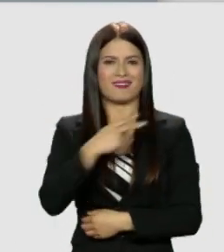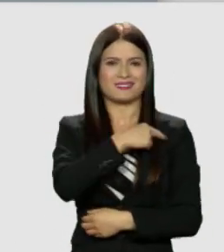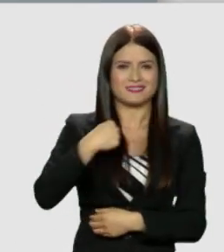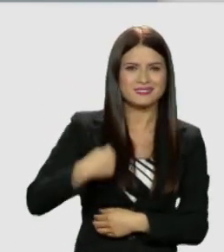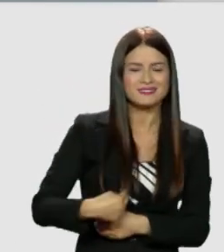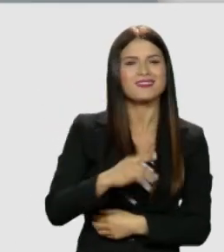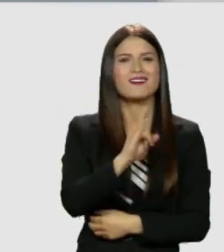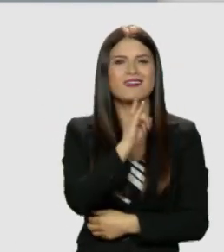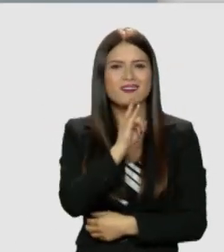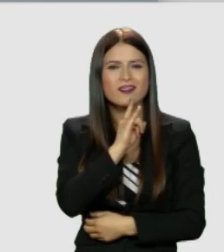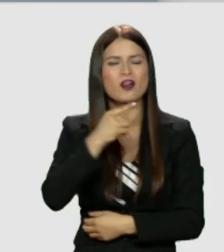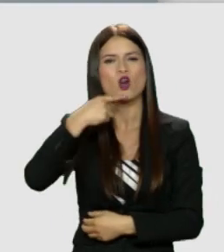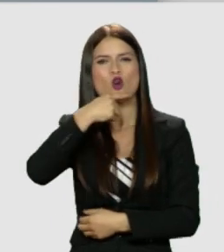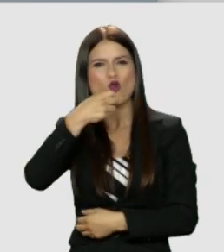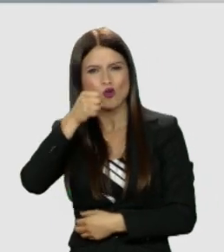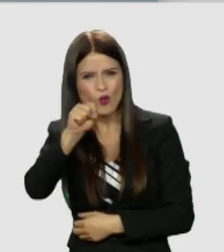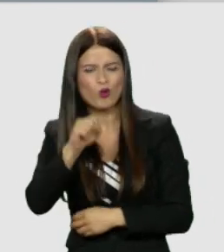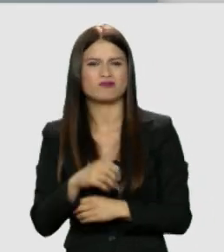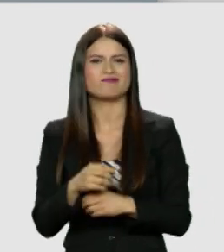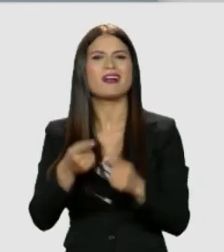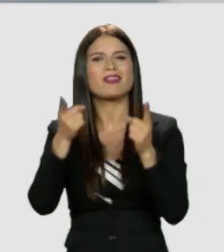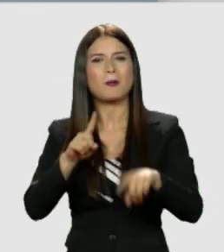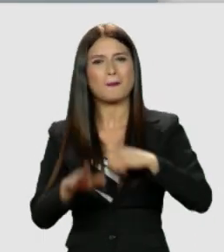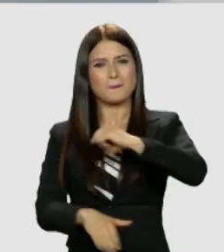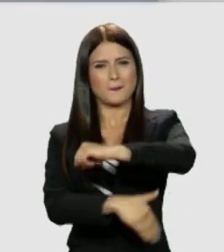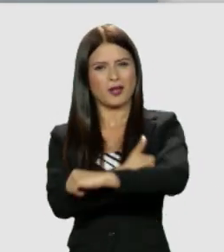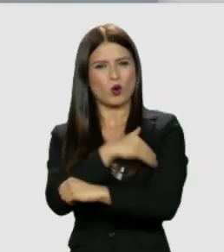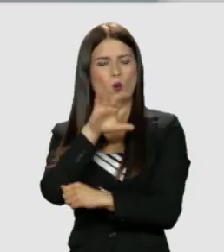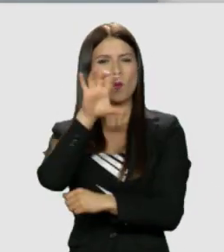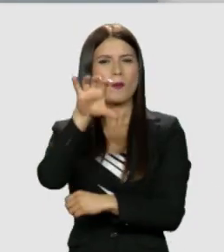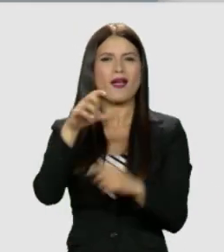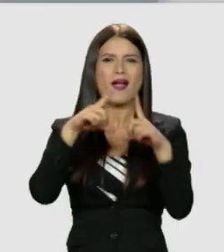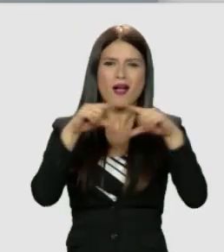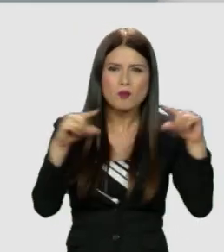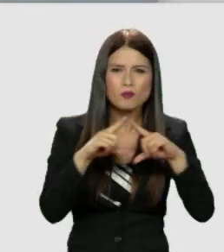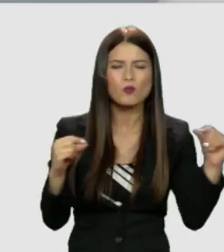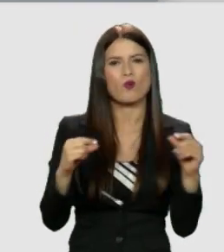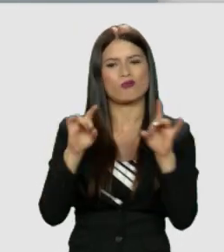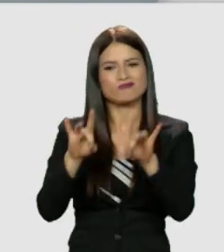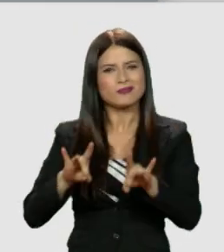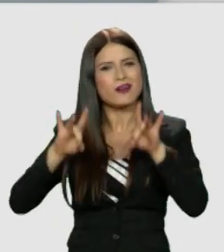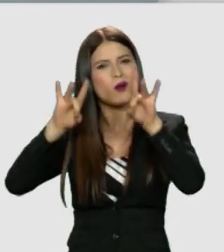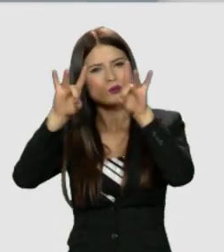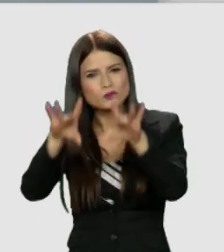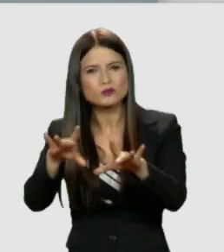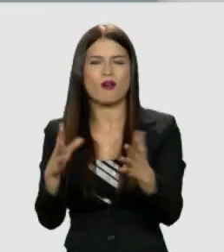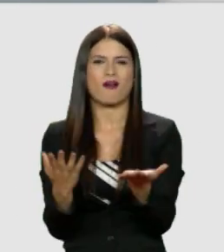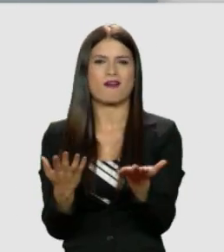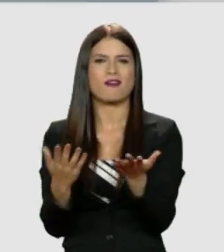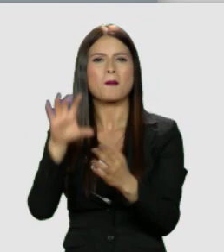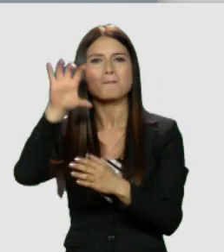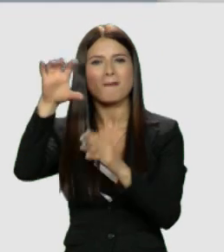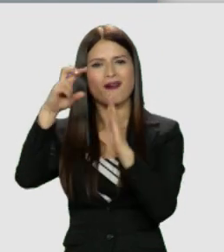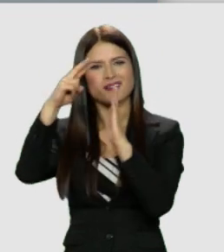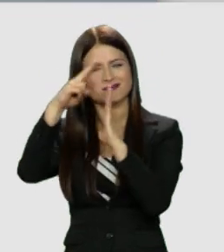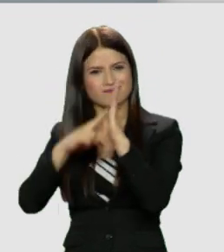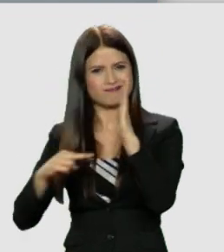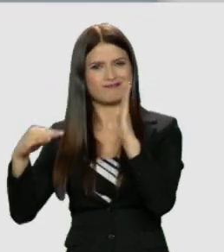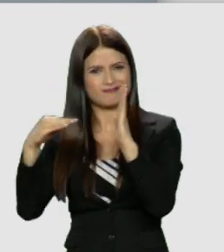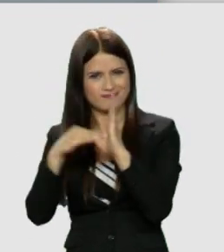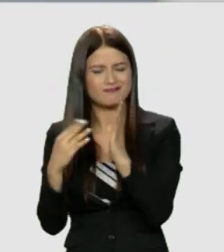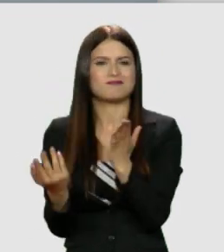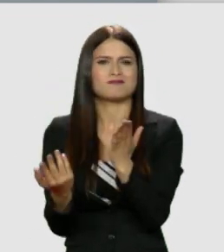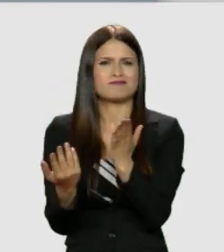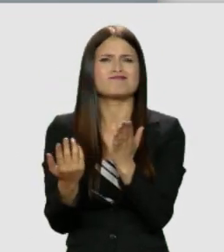Rusia con los primeros ministros de Japón Australia Nueva Zelanda y los